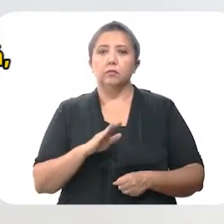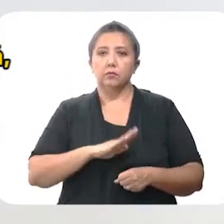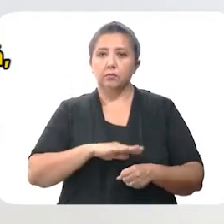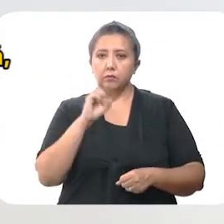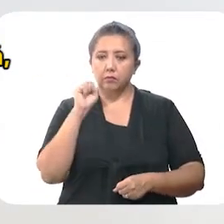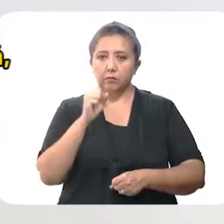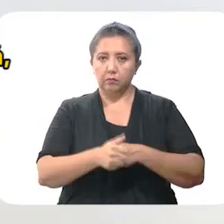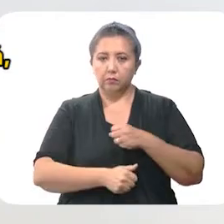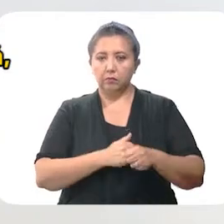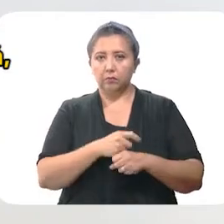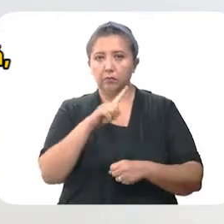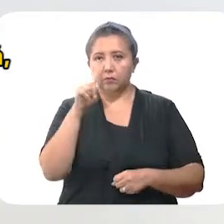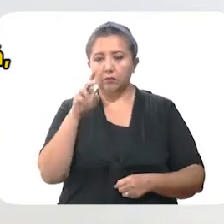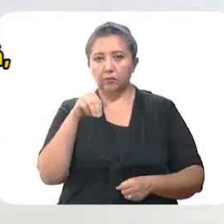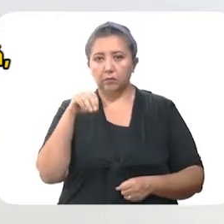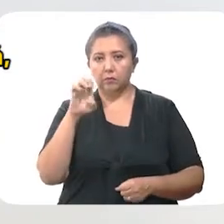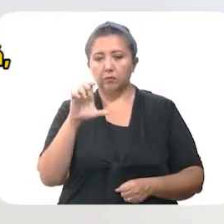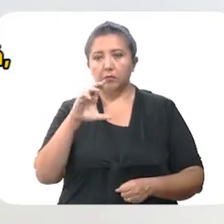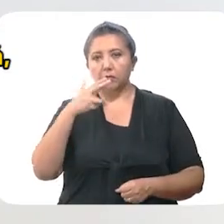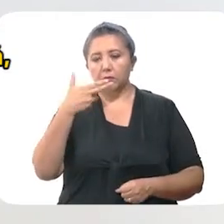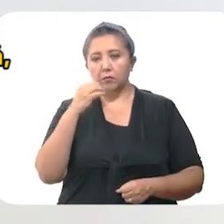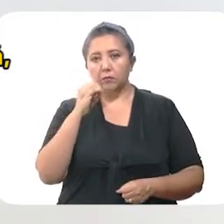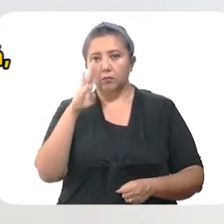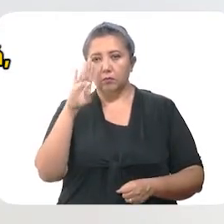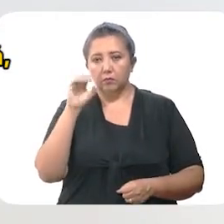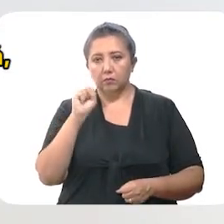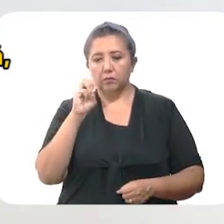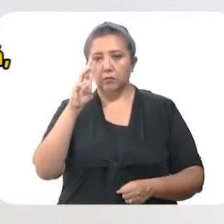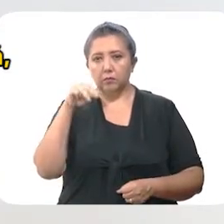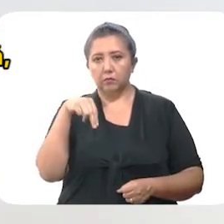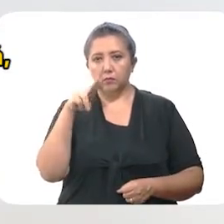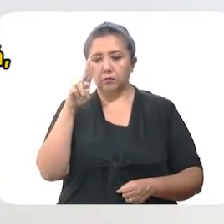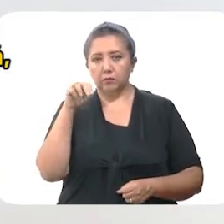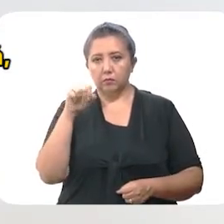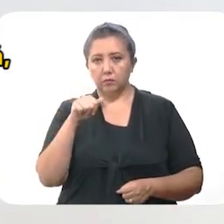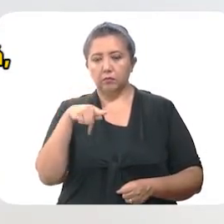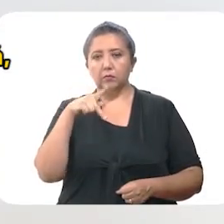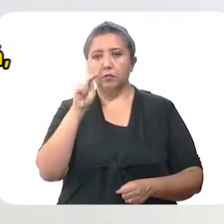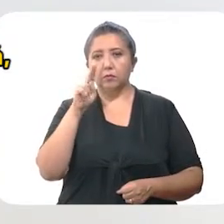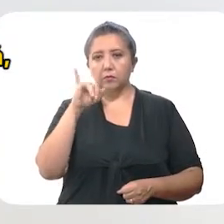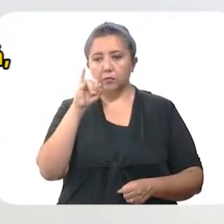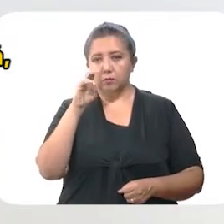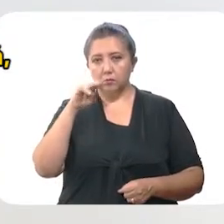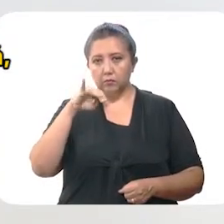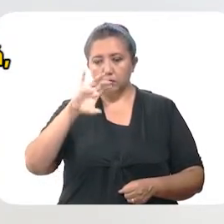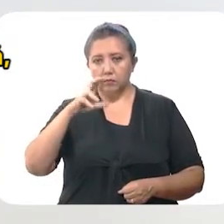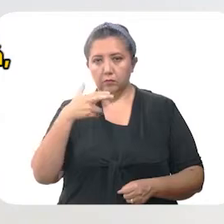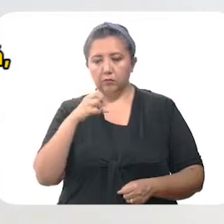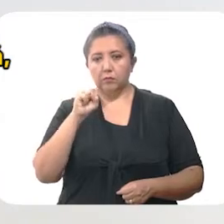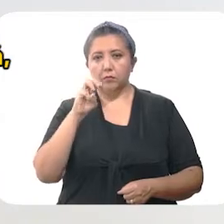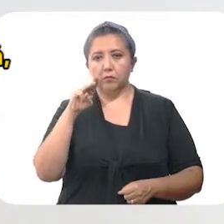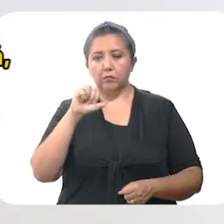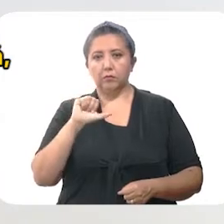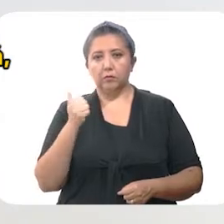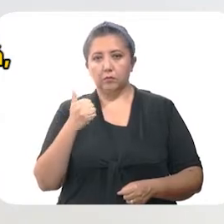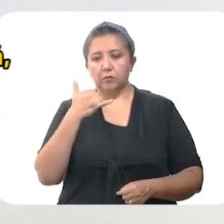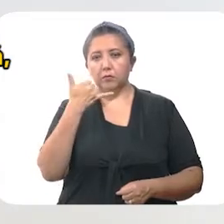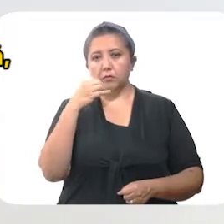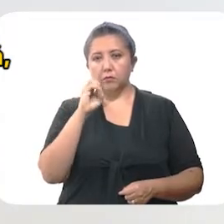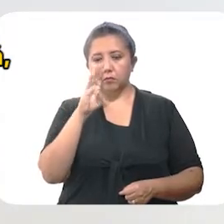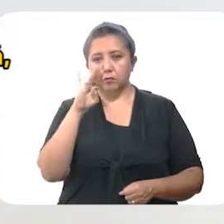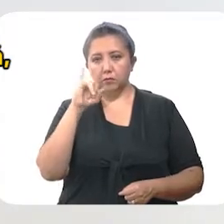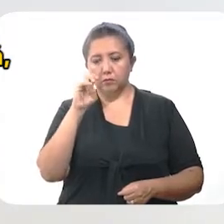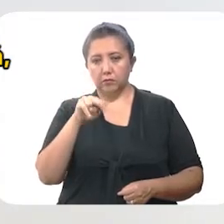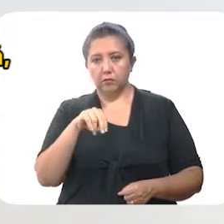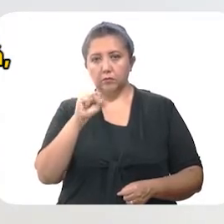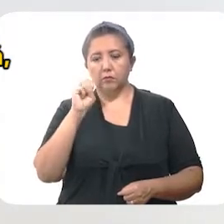de más de 60 años en Semul, Jocabá, Jalachó, Muna, Quinchil, Sinanché, Suma, Silán de Bravo, Yobaín,